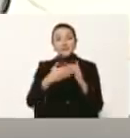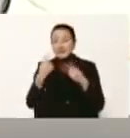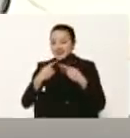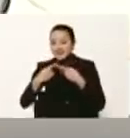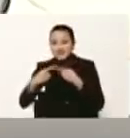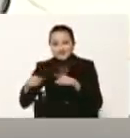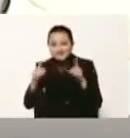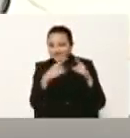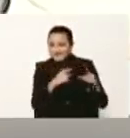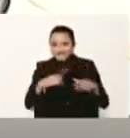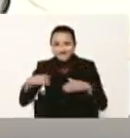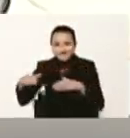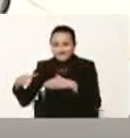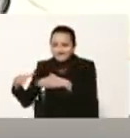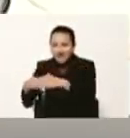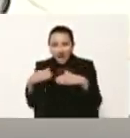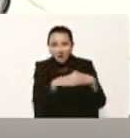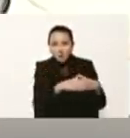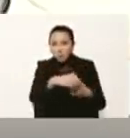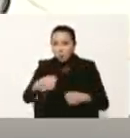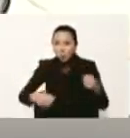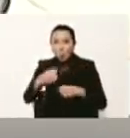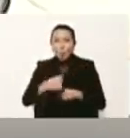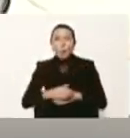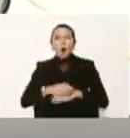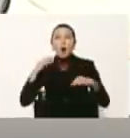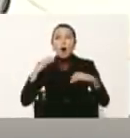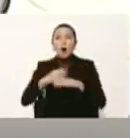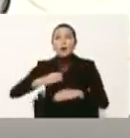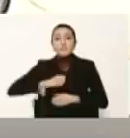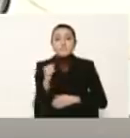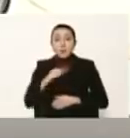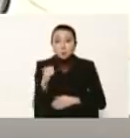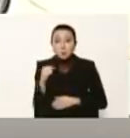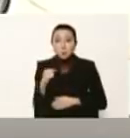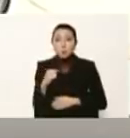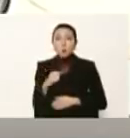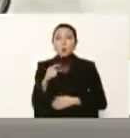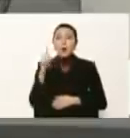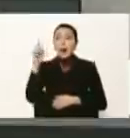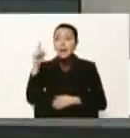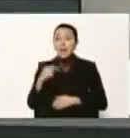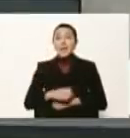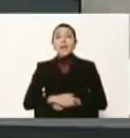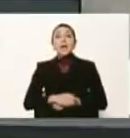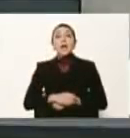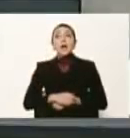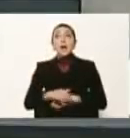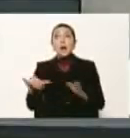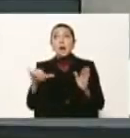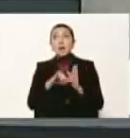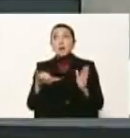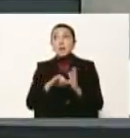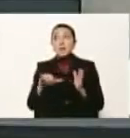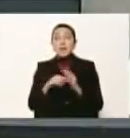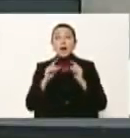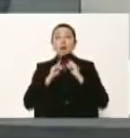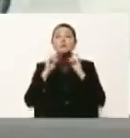diferentes unidades de los cuerpos policiales. Atacaron en el helicoide,